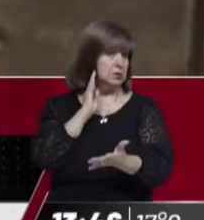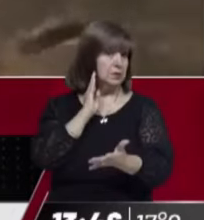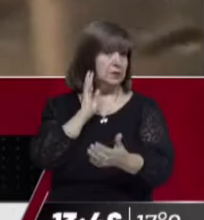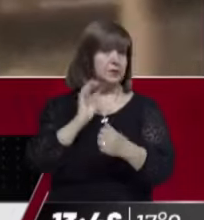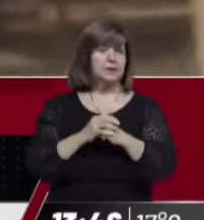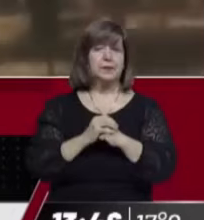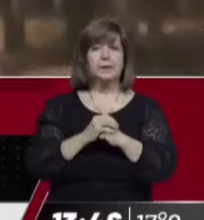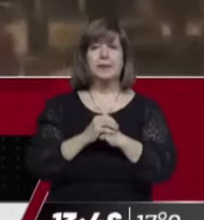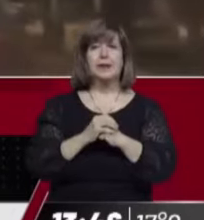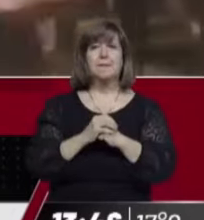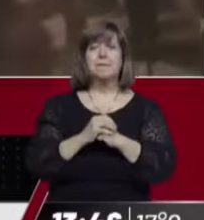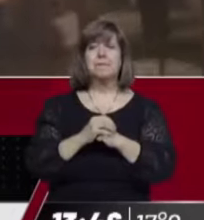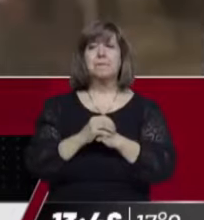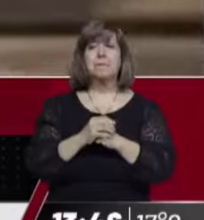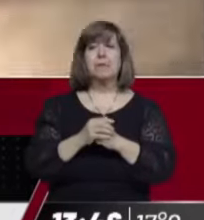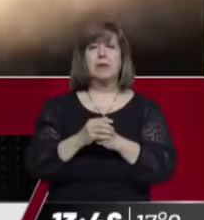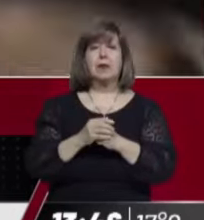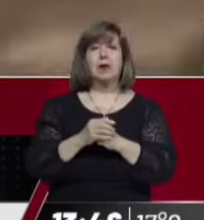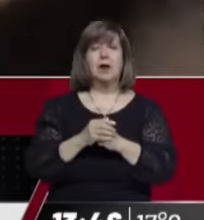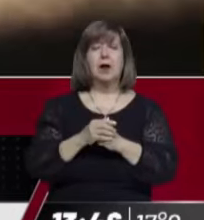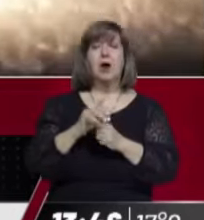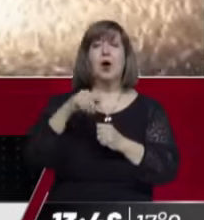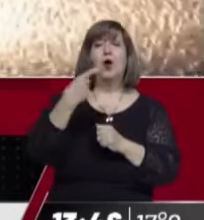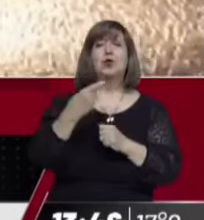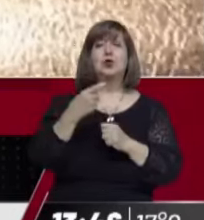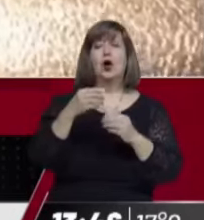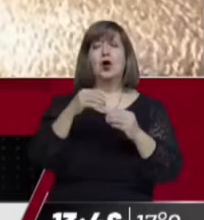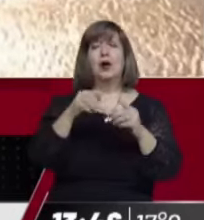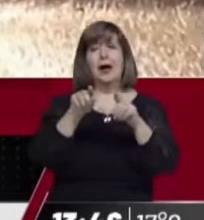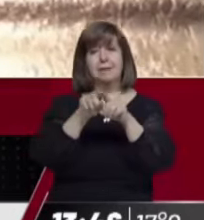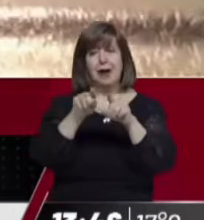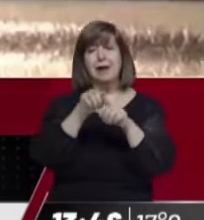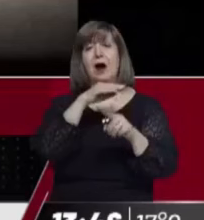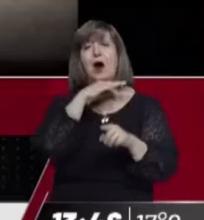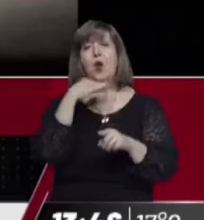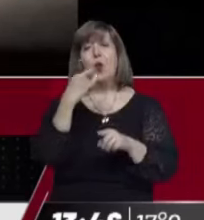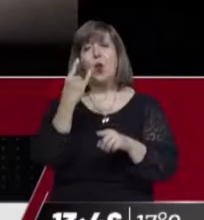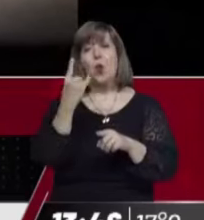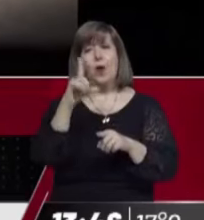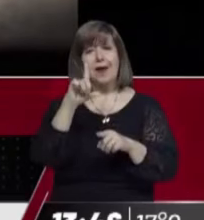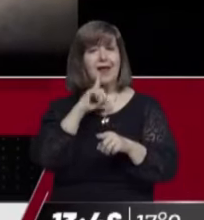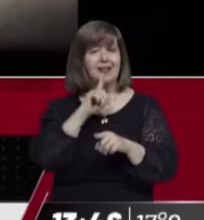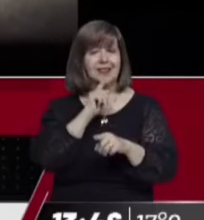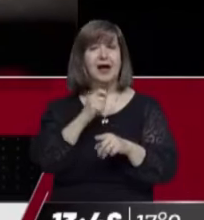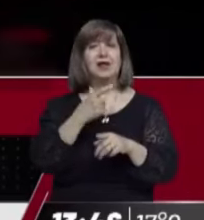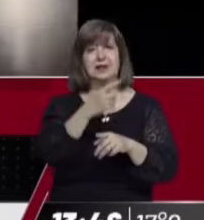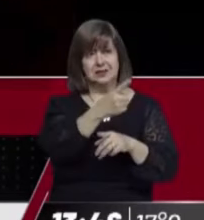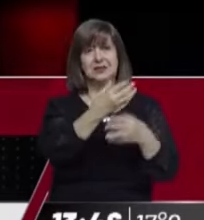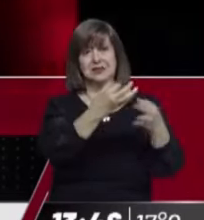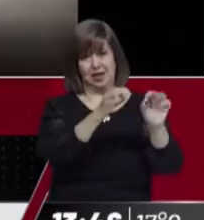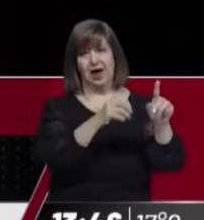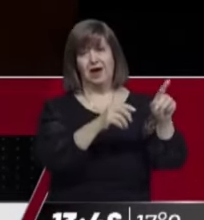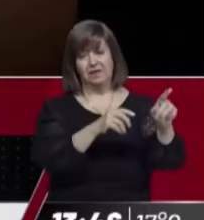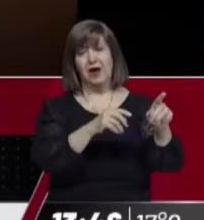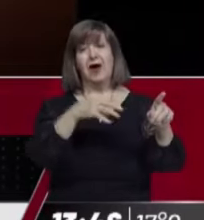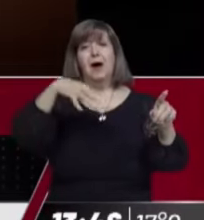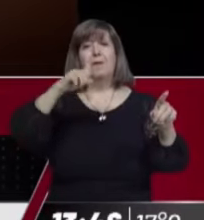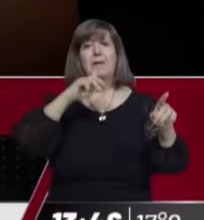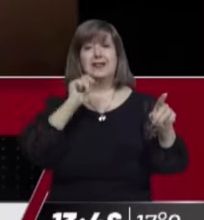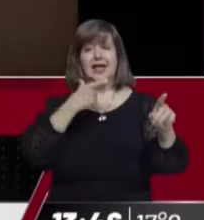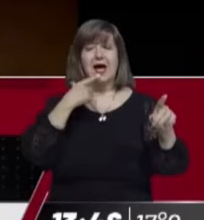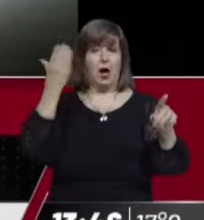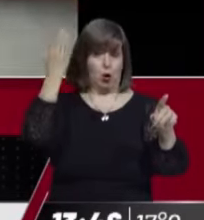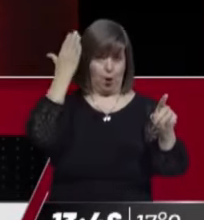Julieta tus otros hijos que que prefieren no salir en cámara están bien dentro de todo Sí Dentro de todo están bien Matías está